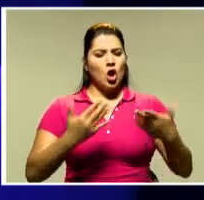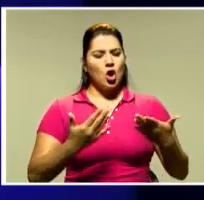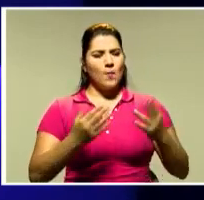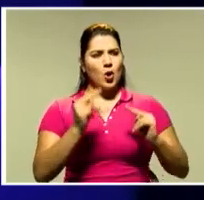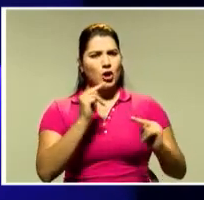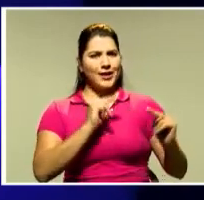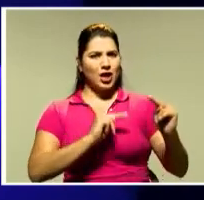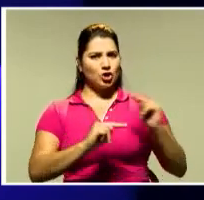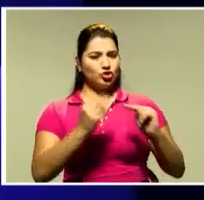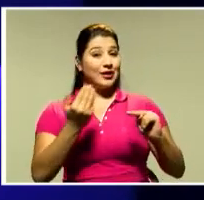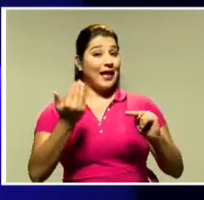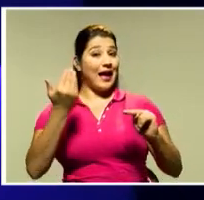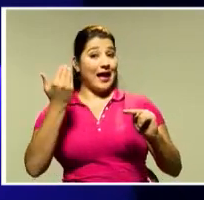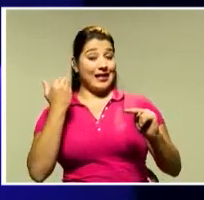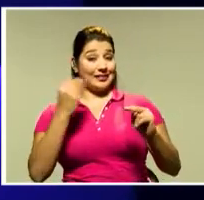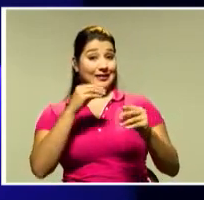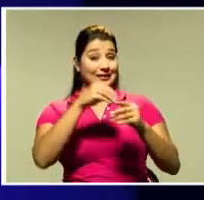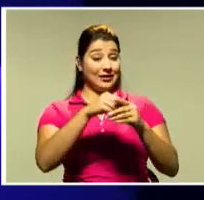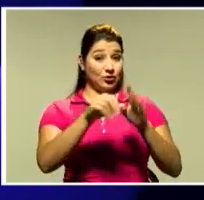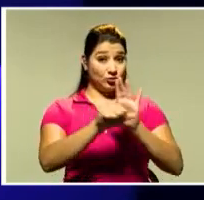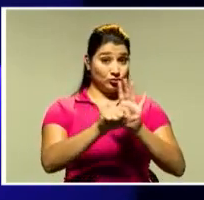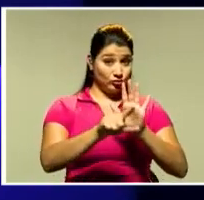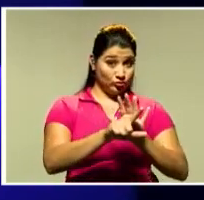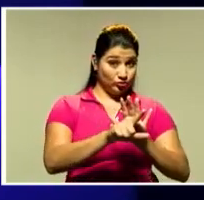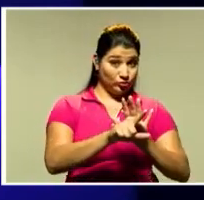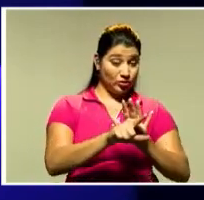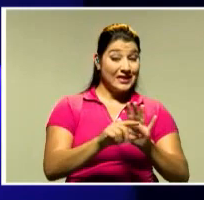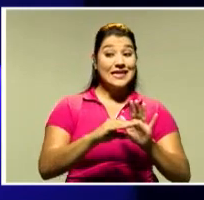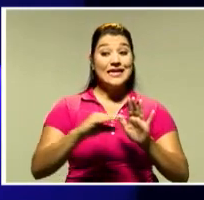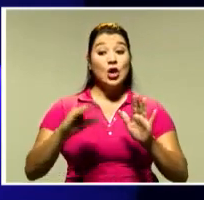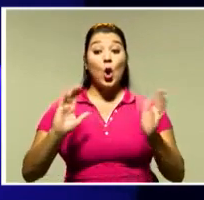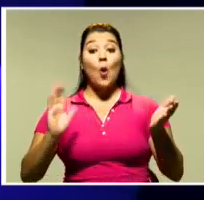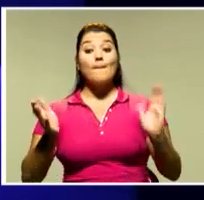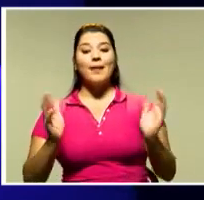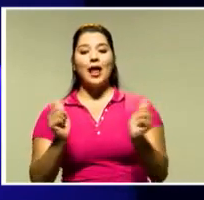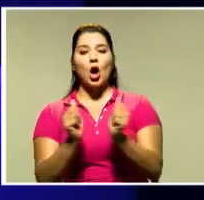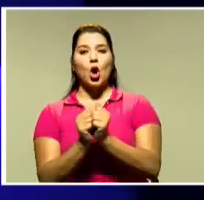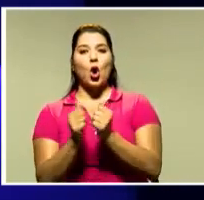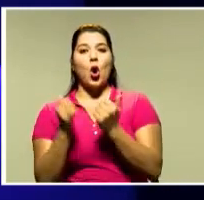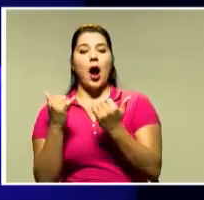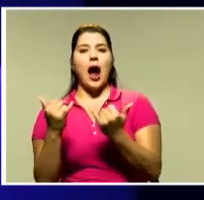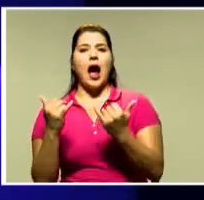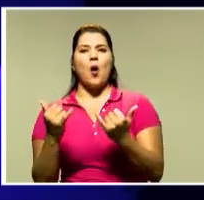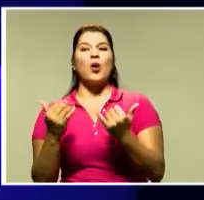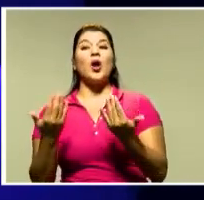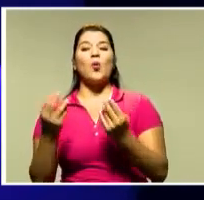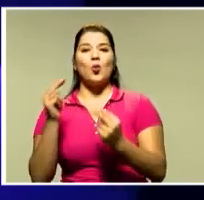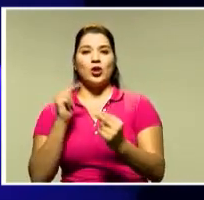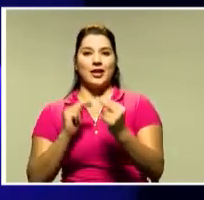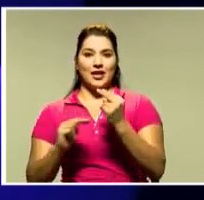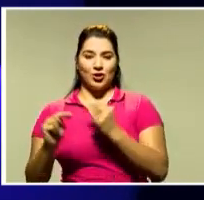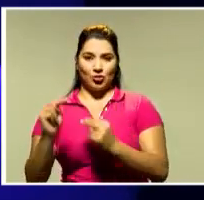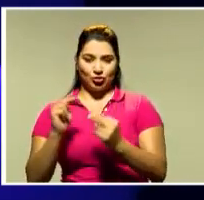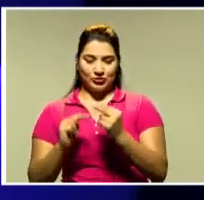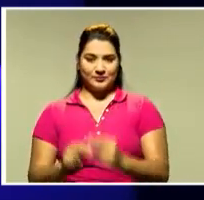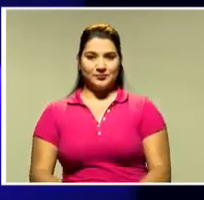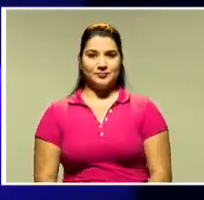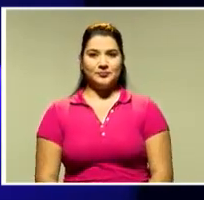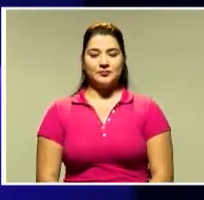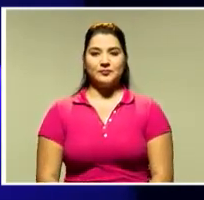a lo interno de la Asamblea Legislativa y cómo es en este momento político